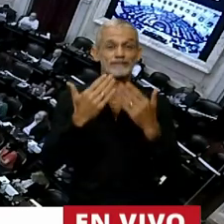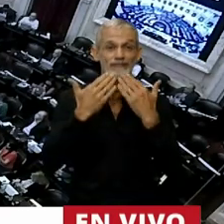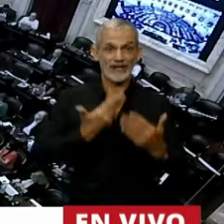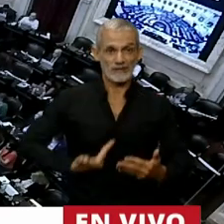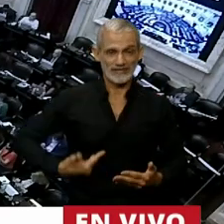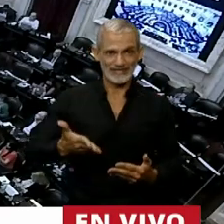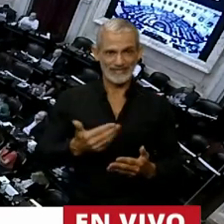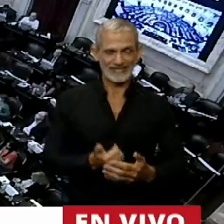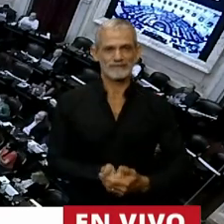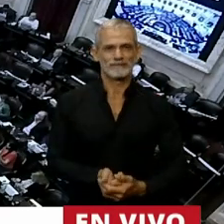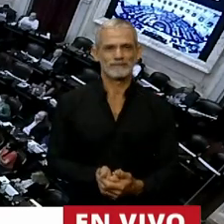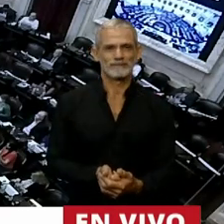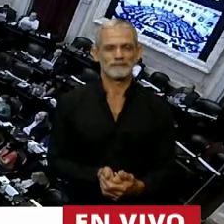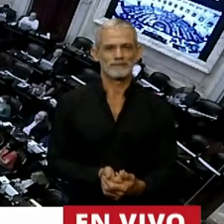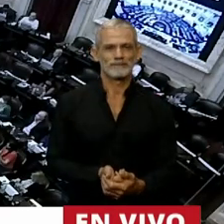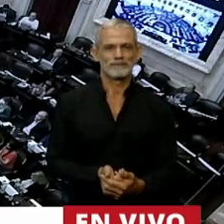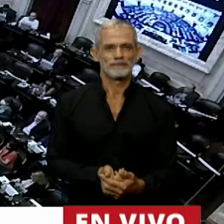Gracias, presidente.